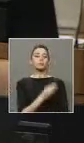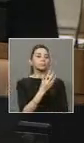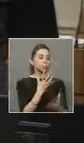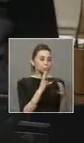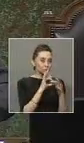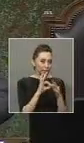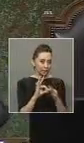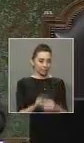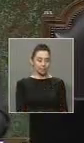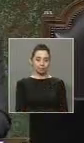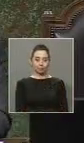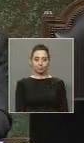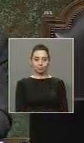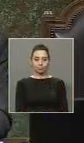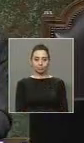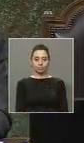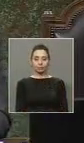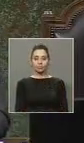gracias.